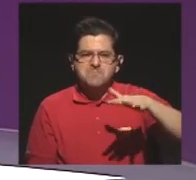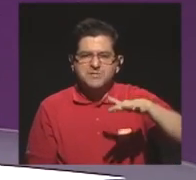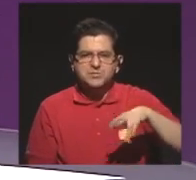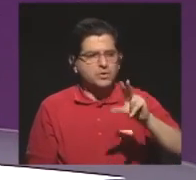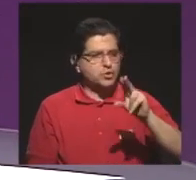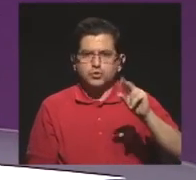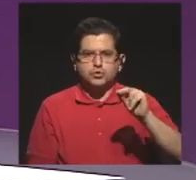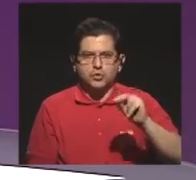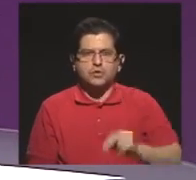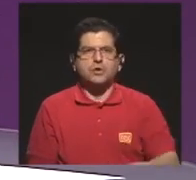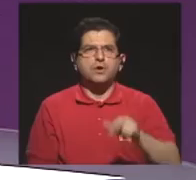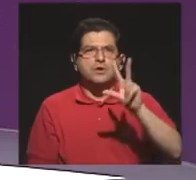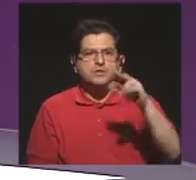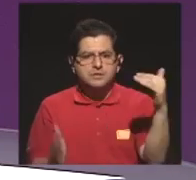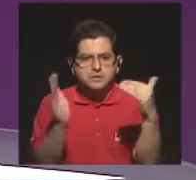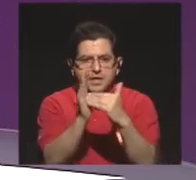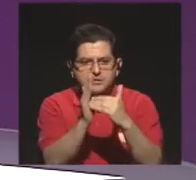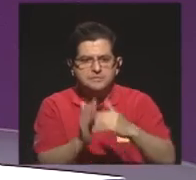Aproximadamente, son